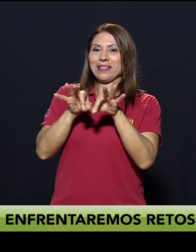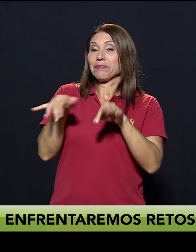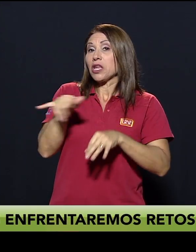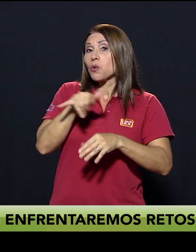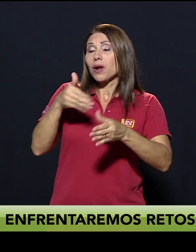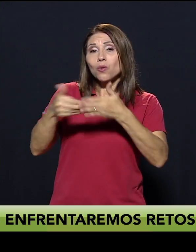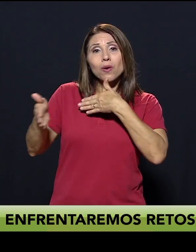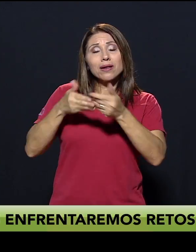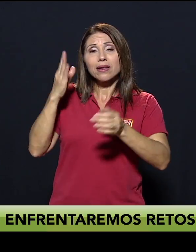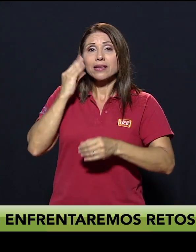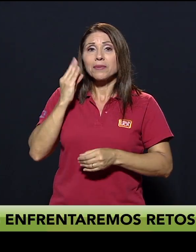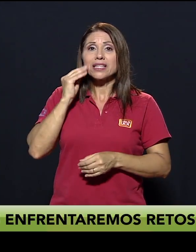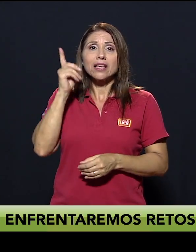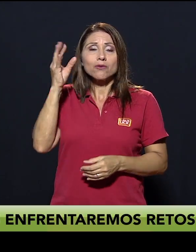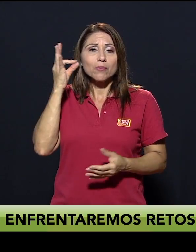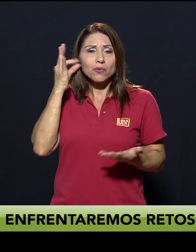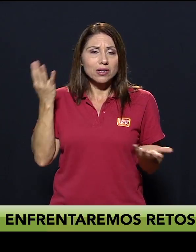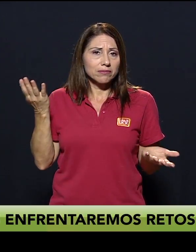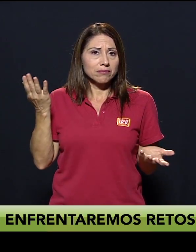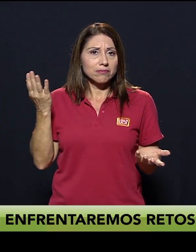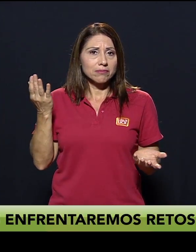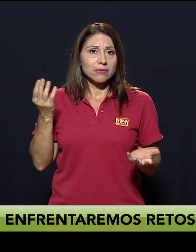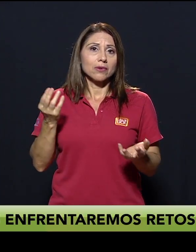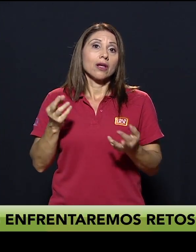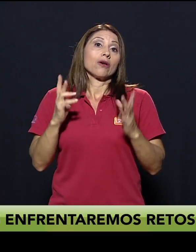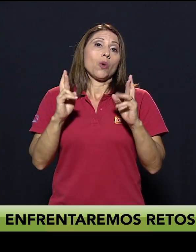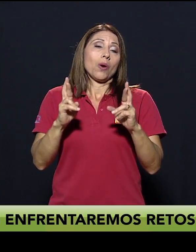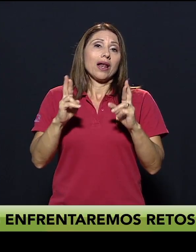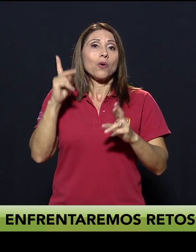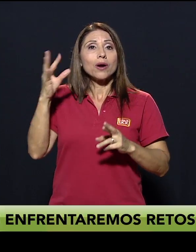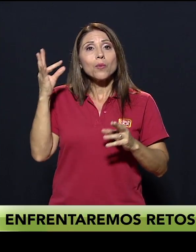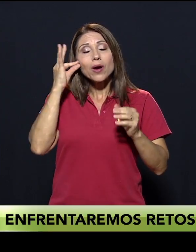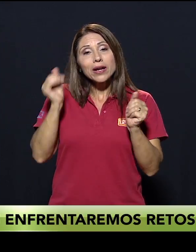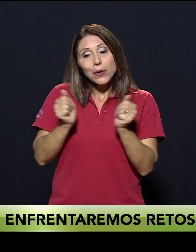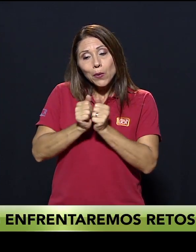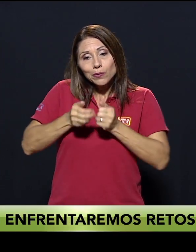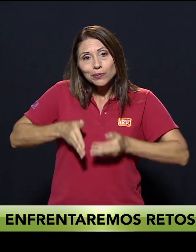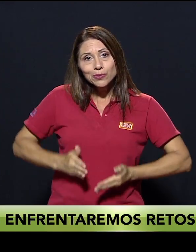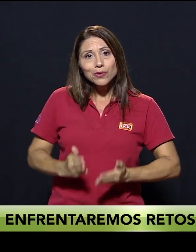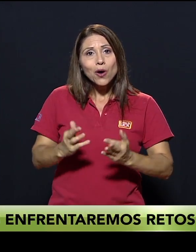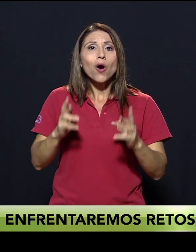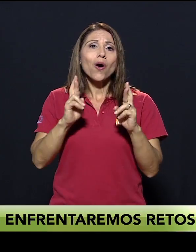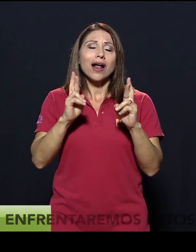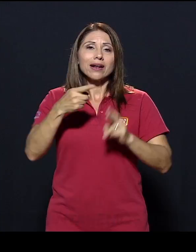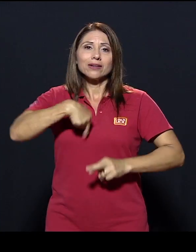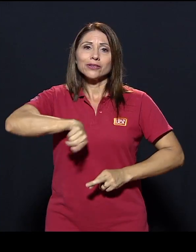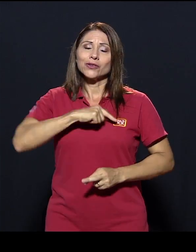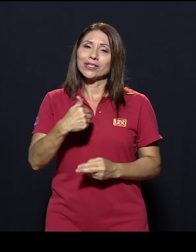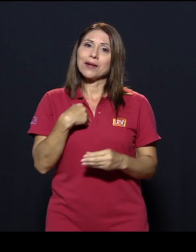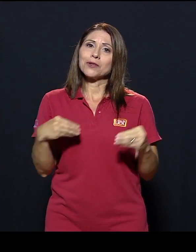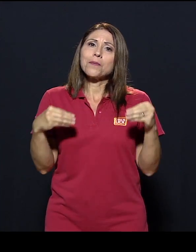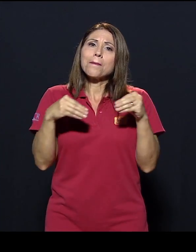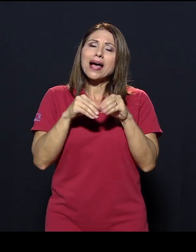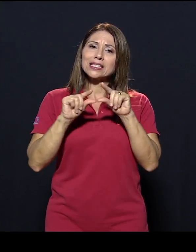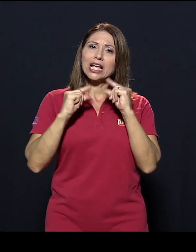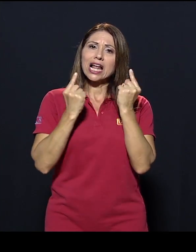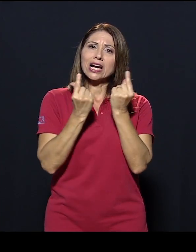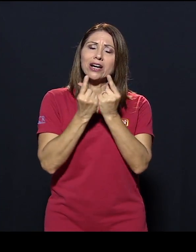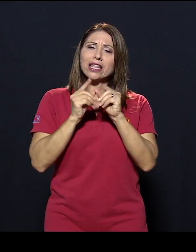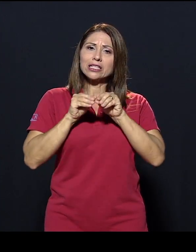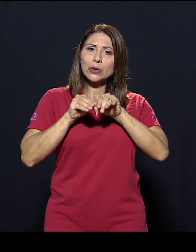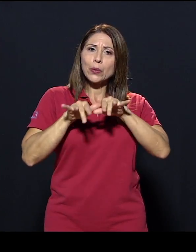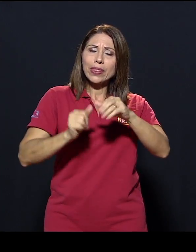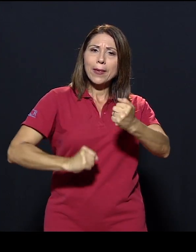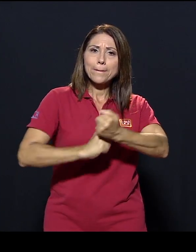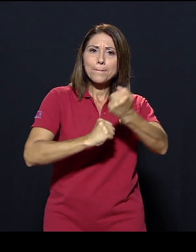Que es igual a cualquier otra experiencia de una mujer, y que ojalá, una mujer que vive la maternidad, que ojalá tuviéramos mayores